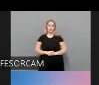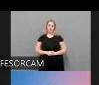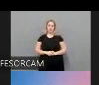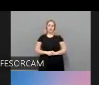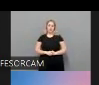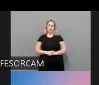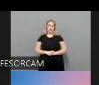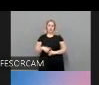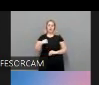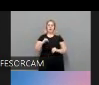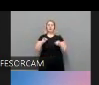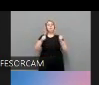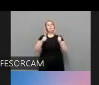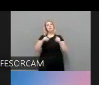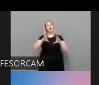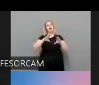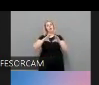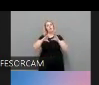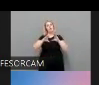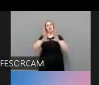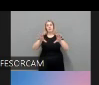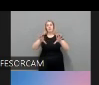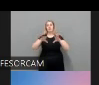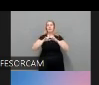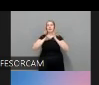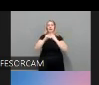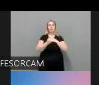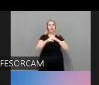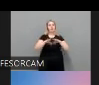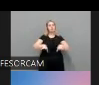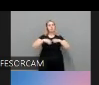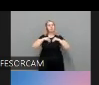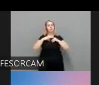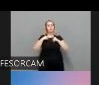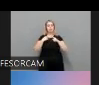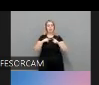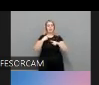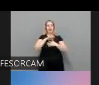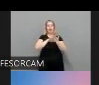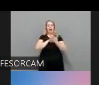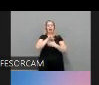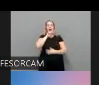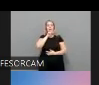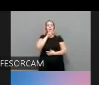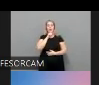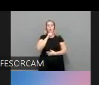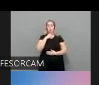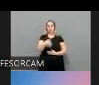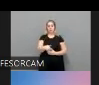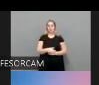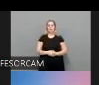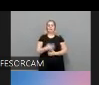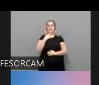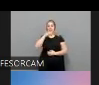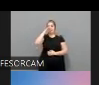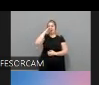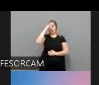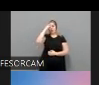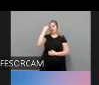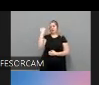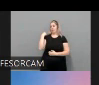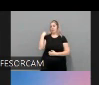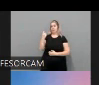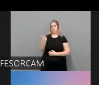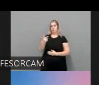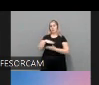¿Cuándo comenzamos a adquirir la comunicación en lenguaje y cómo conseguimos hablar? Bueno, si recordáis, hace un ratito he dicho que hay